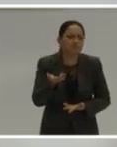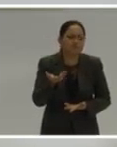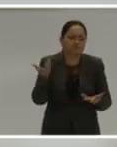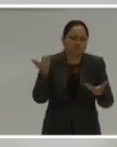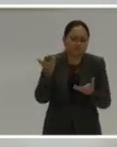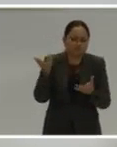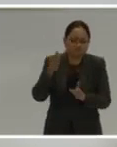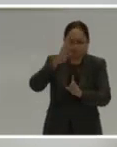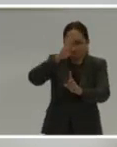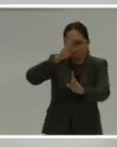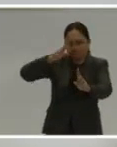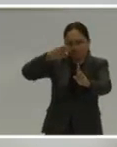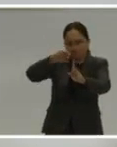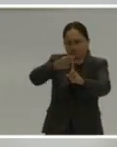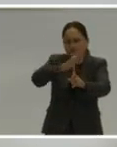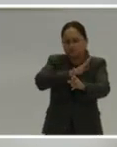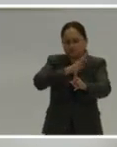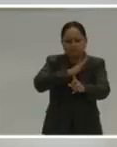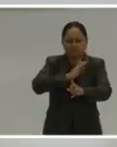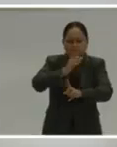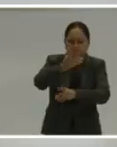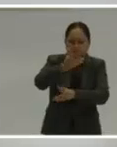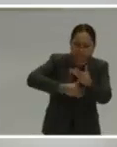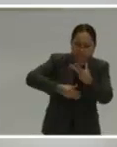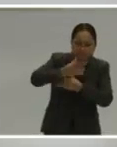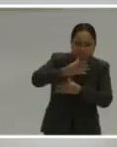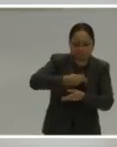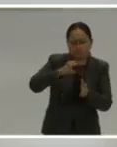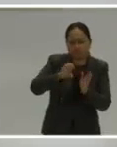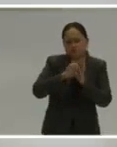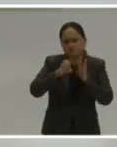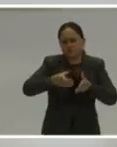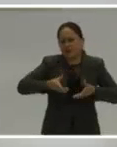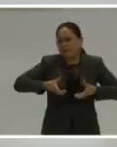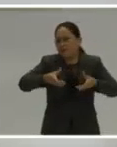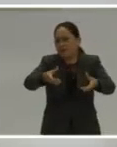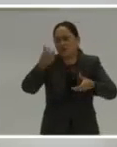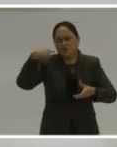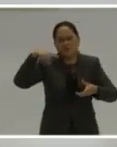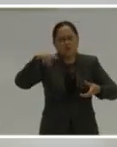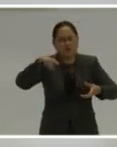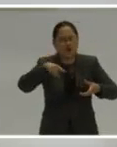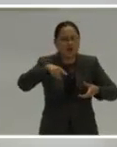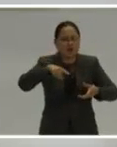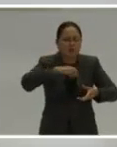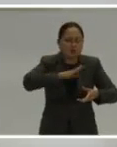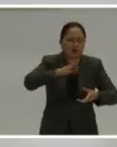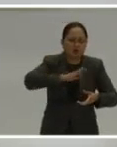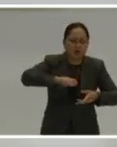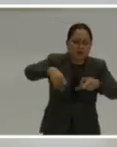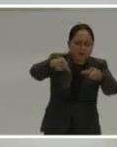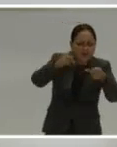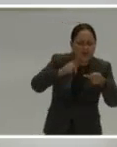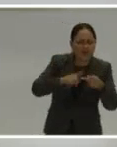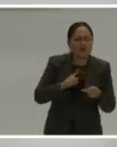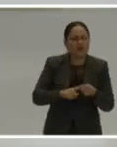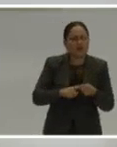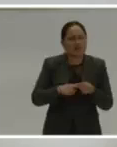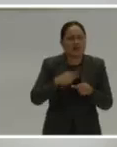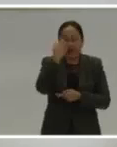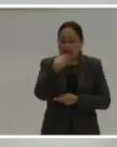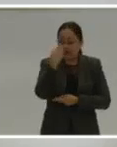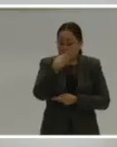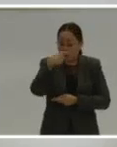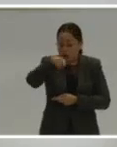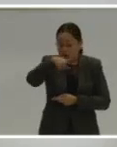que nos permita sacar nuestros productos o que tener una escuela, pero acá, que ya no nuestros hijos